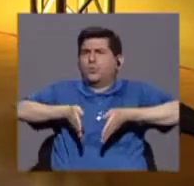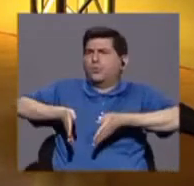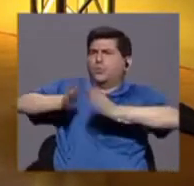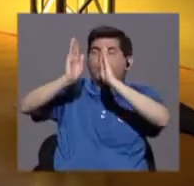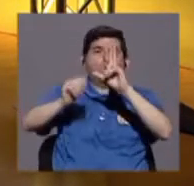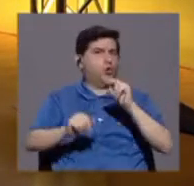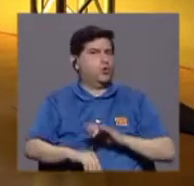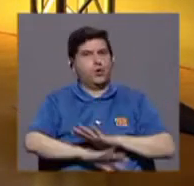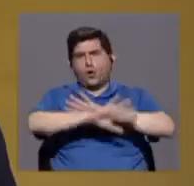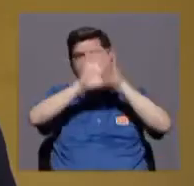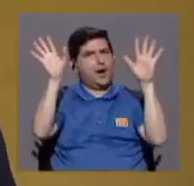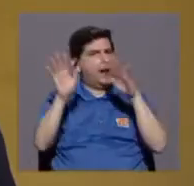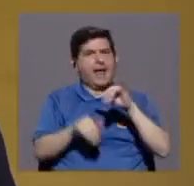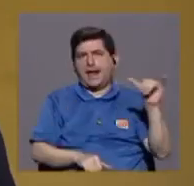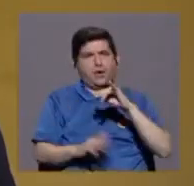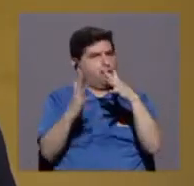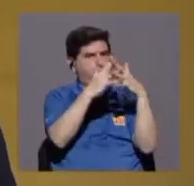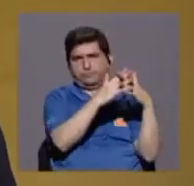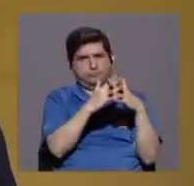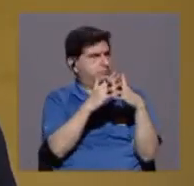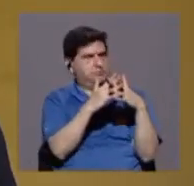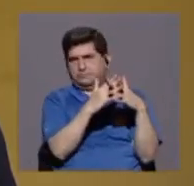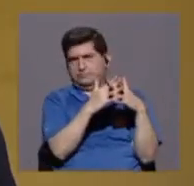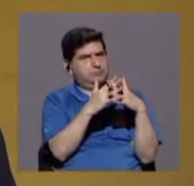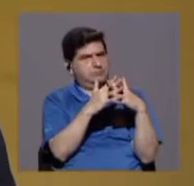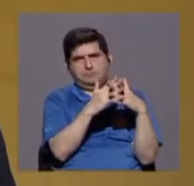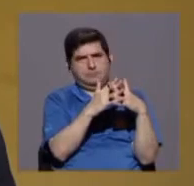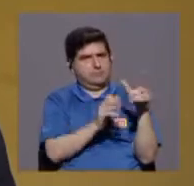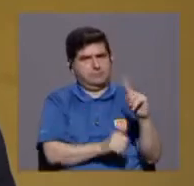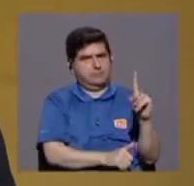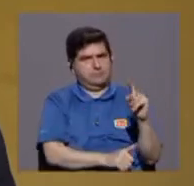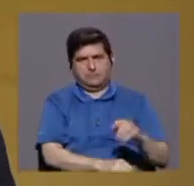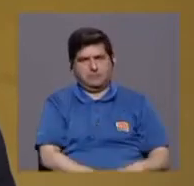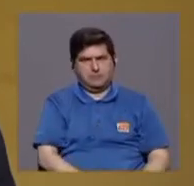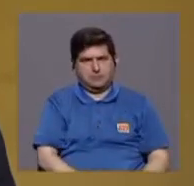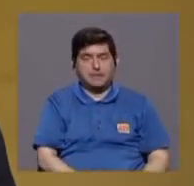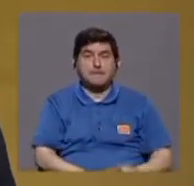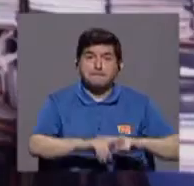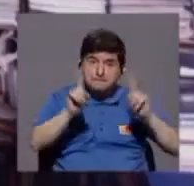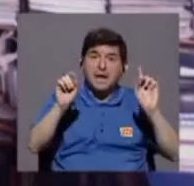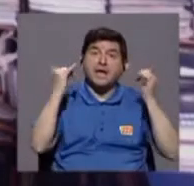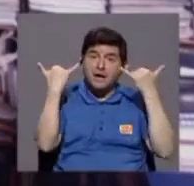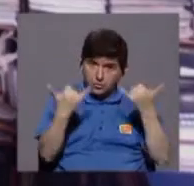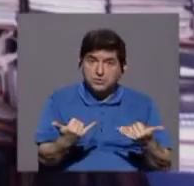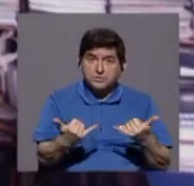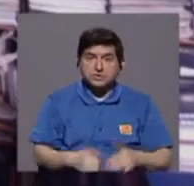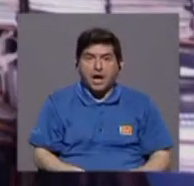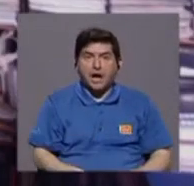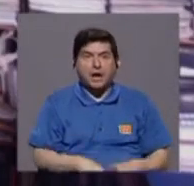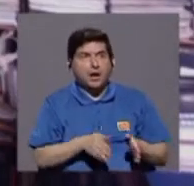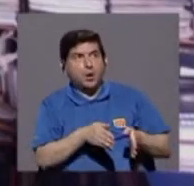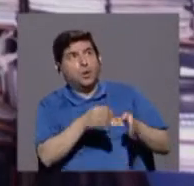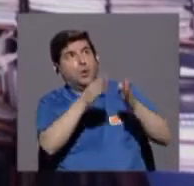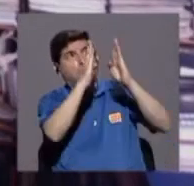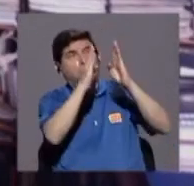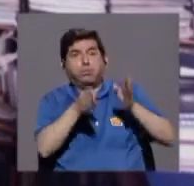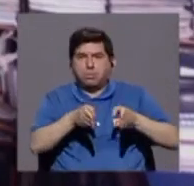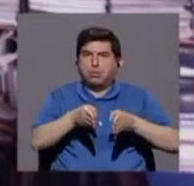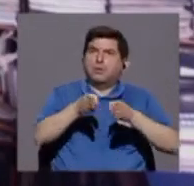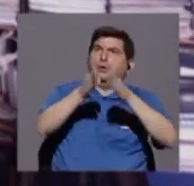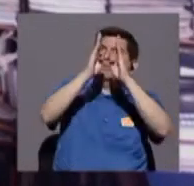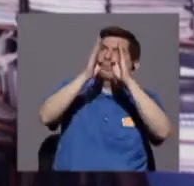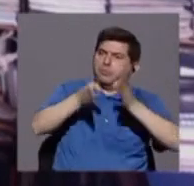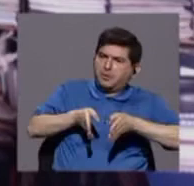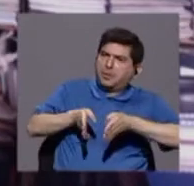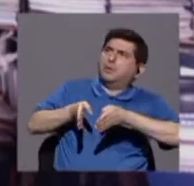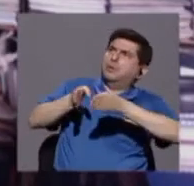todavía, claro, de los Estados Unidos, de las grandes ciudades, pero son torres relativamente altas, de edificios